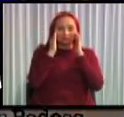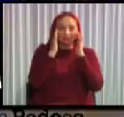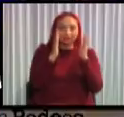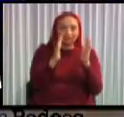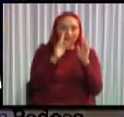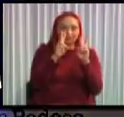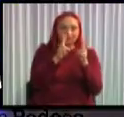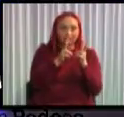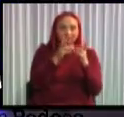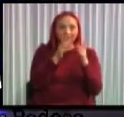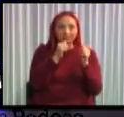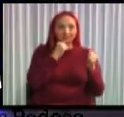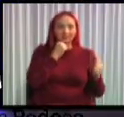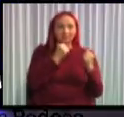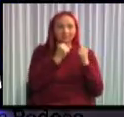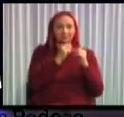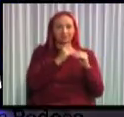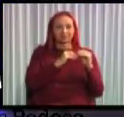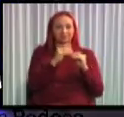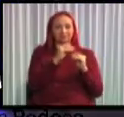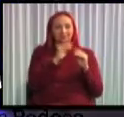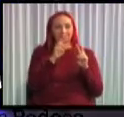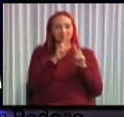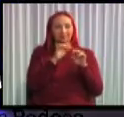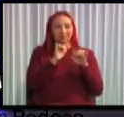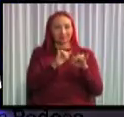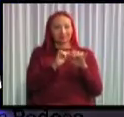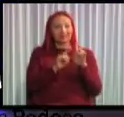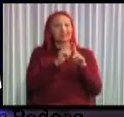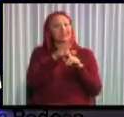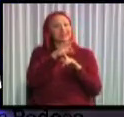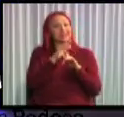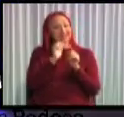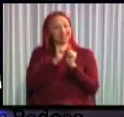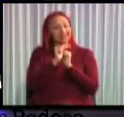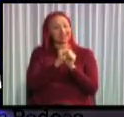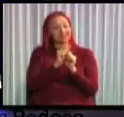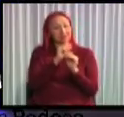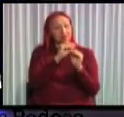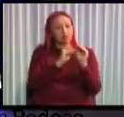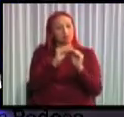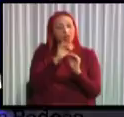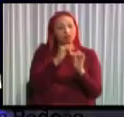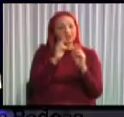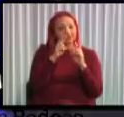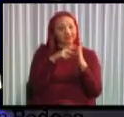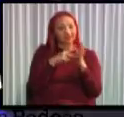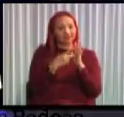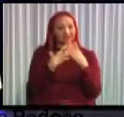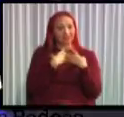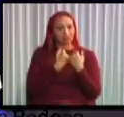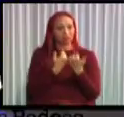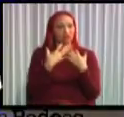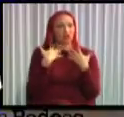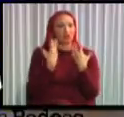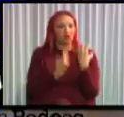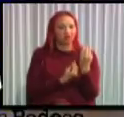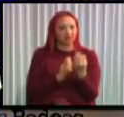al tema de ejercitarse, de moverse, de mantenerse y que el ejercicio, el movimiento es salud? ¿Cómo lo hacen?